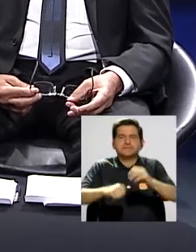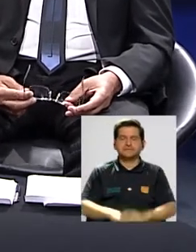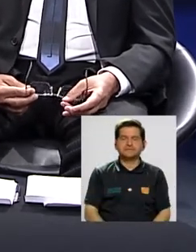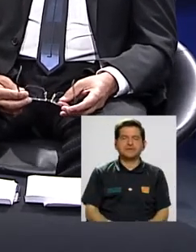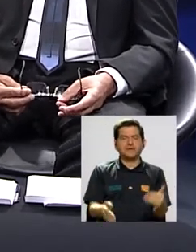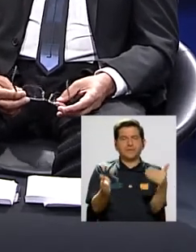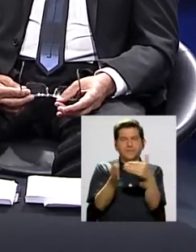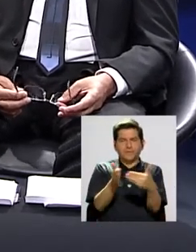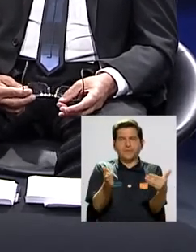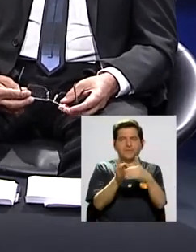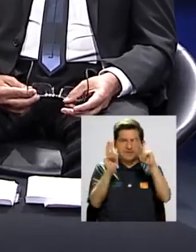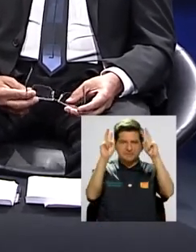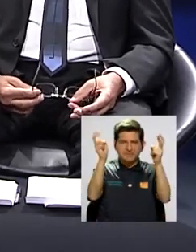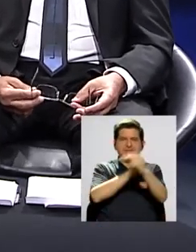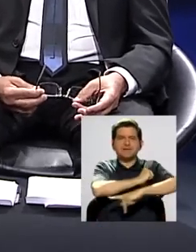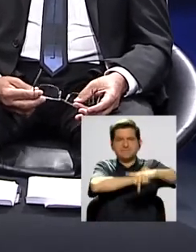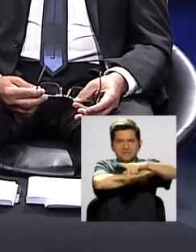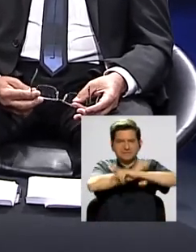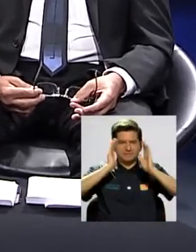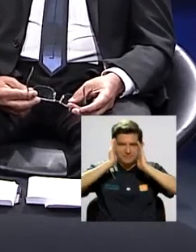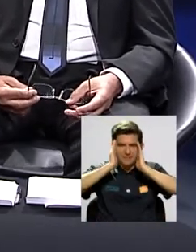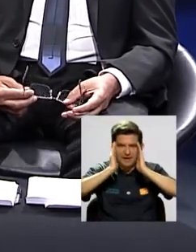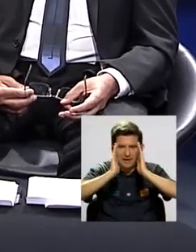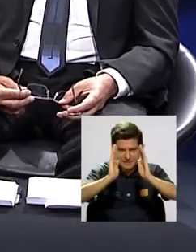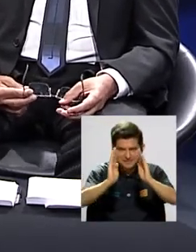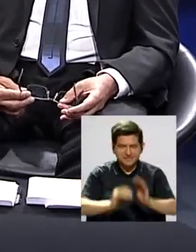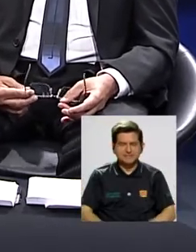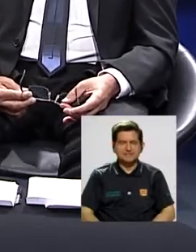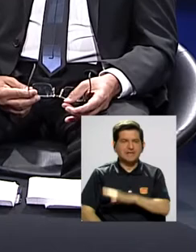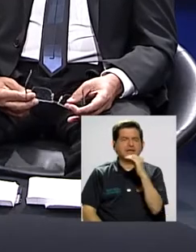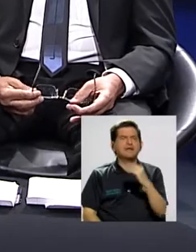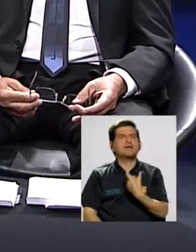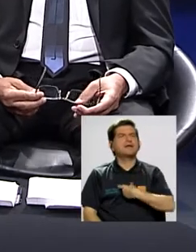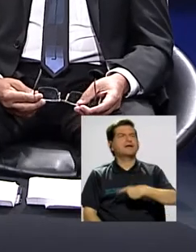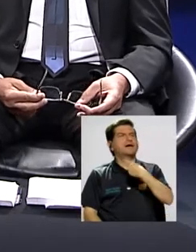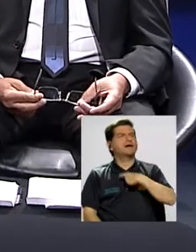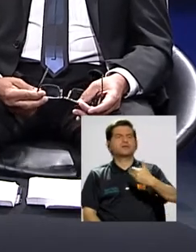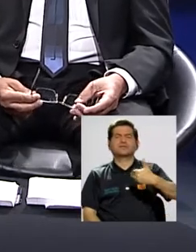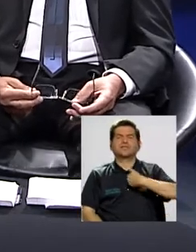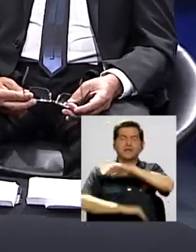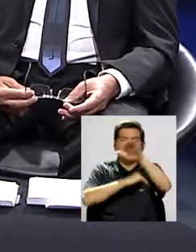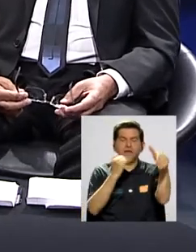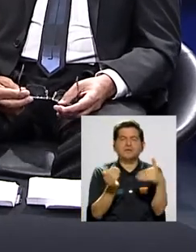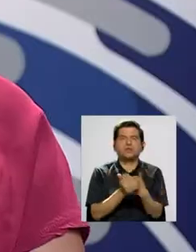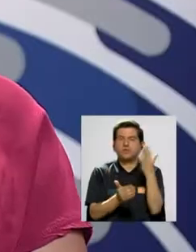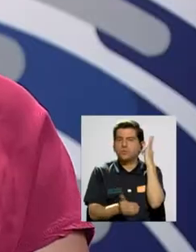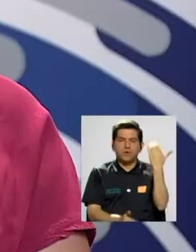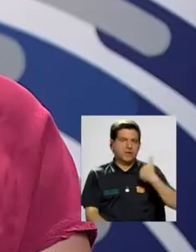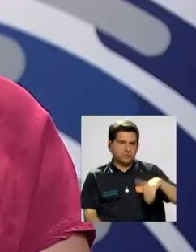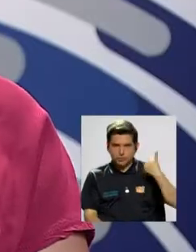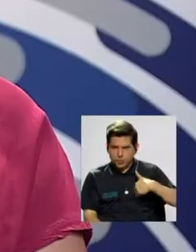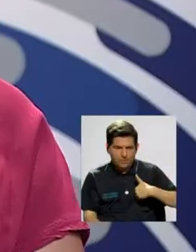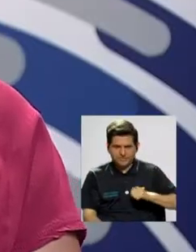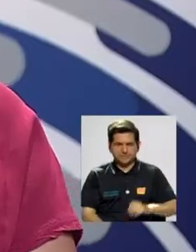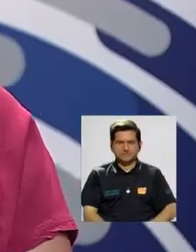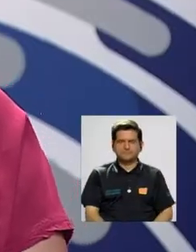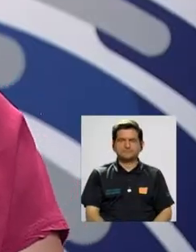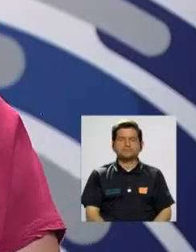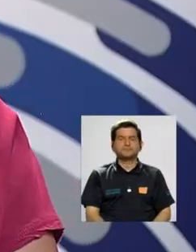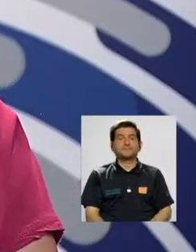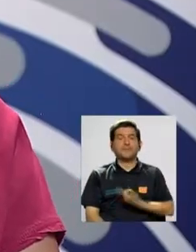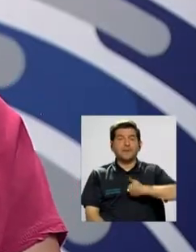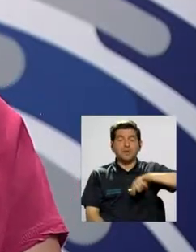volver a los temas país, ¿verdad? Y volver a las aspiraciones que creo que tenemos todos y todas. Vamos a ver,